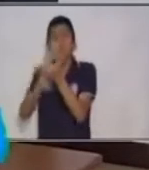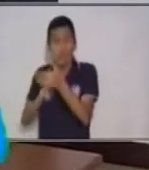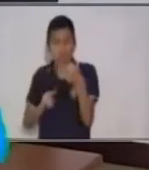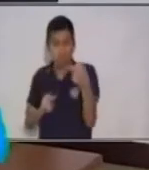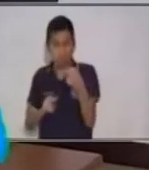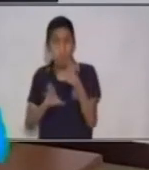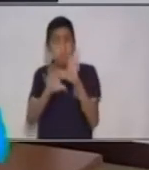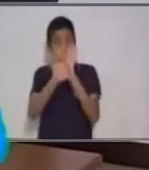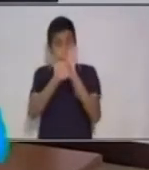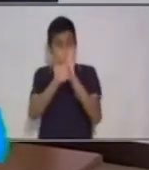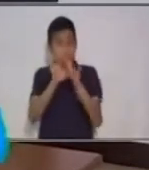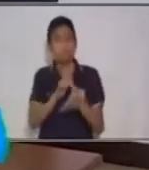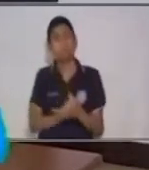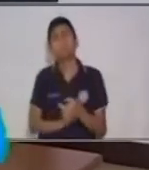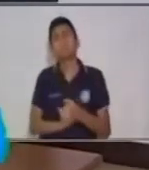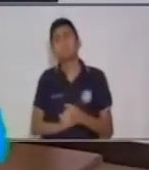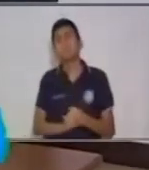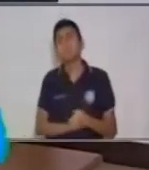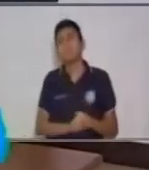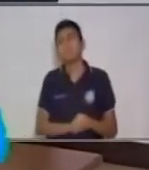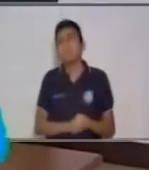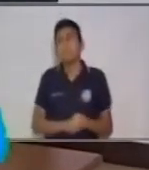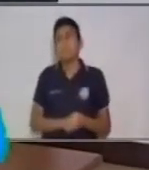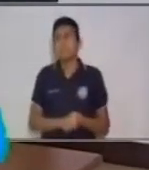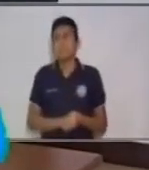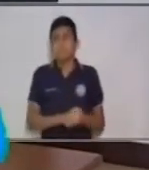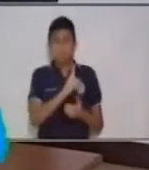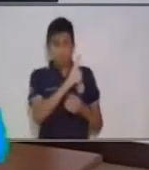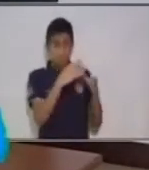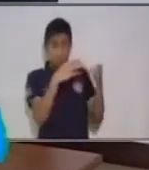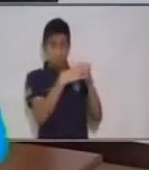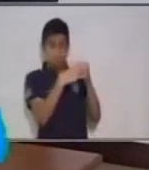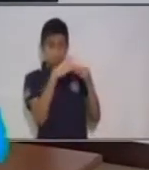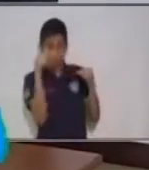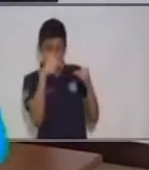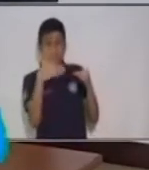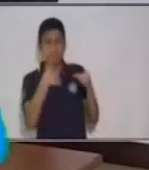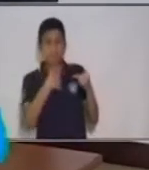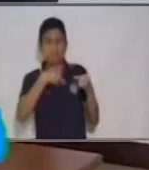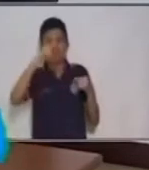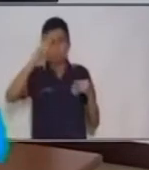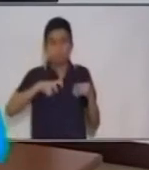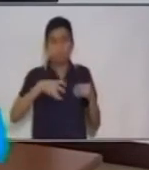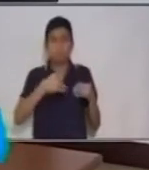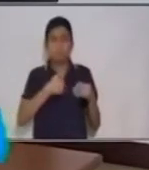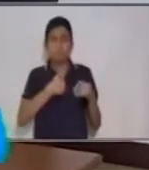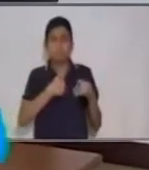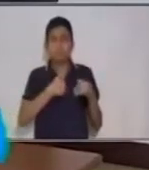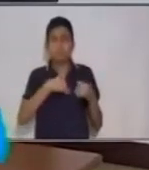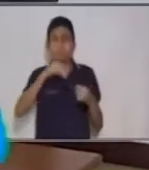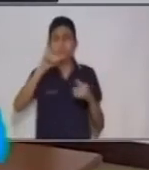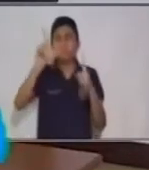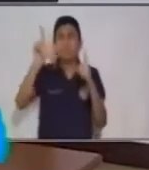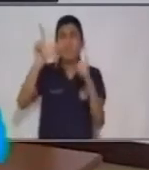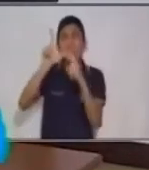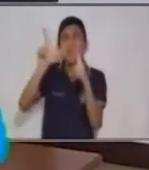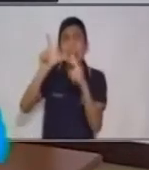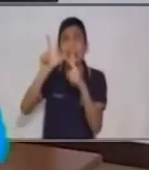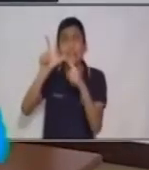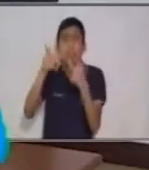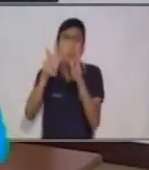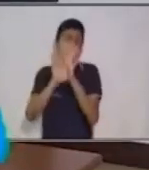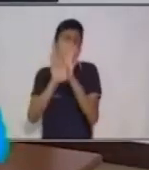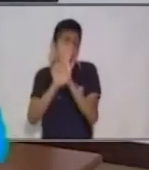Por ejemplo, debe de tener una letra que lo identifique. En este caso, puede ser una